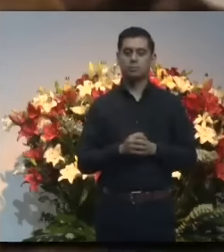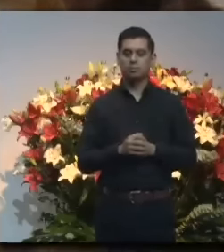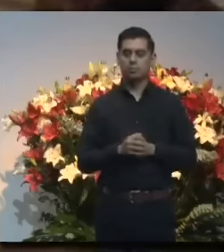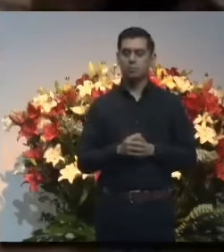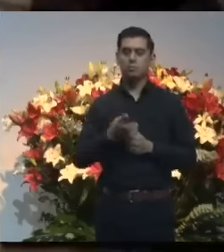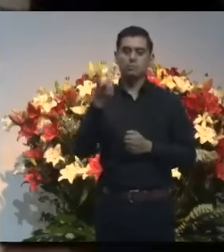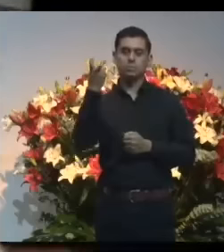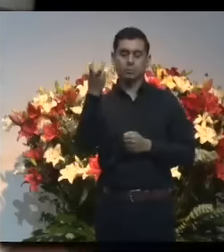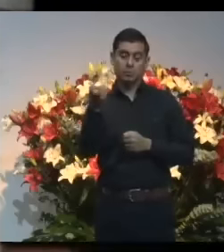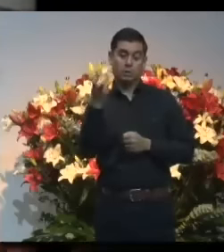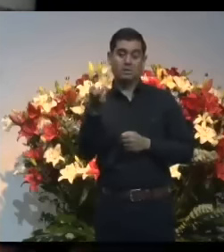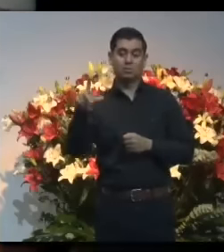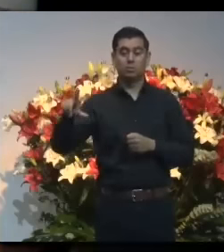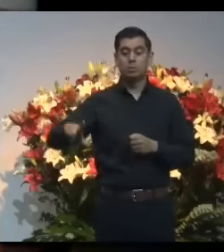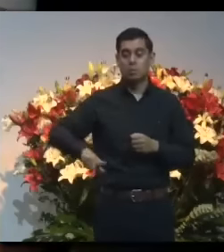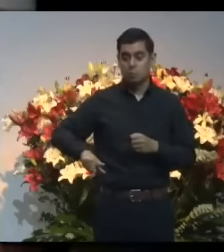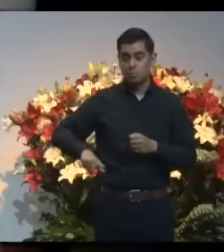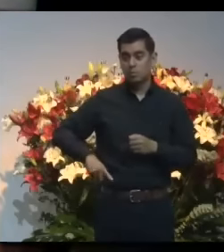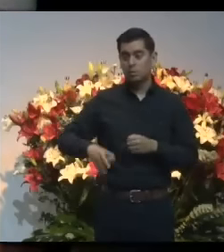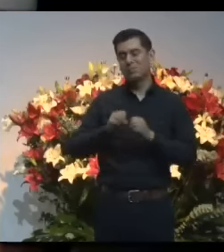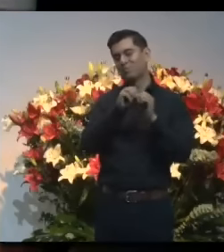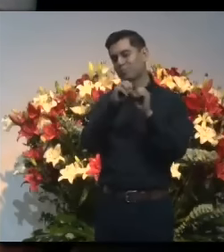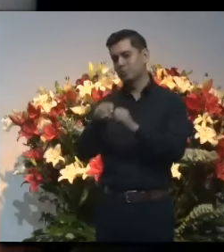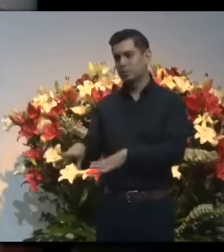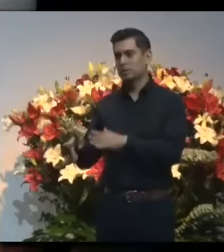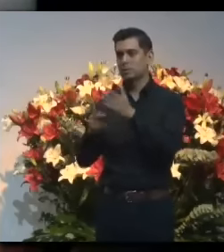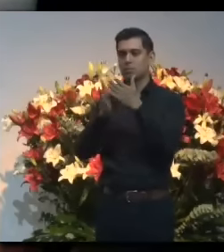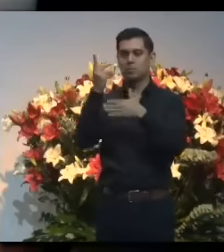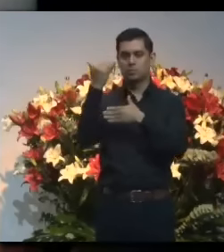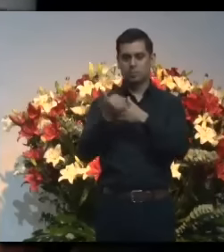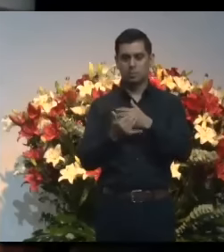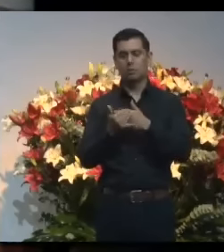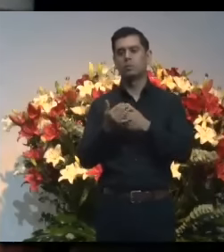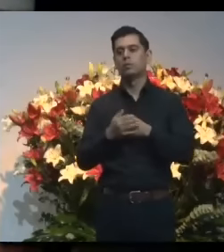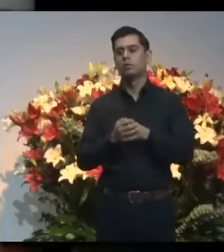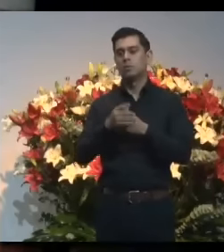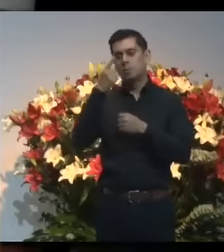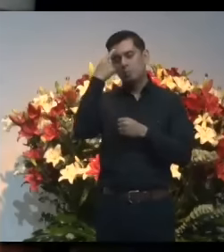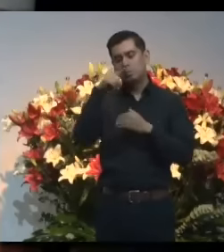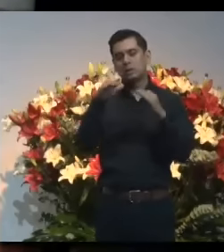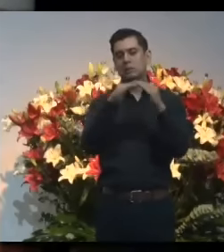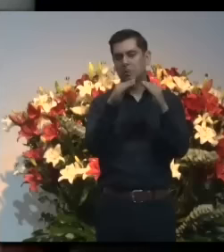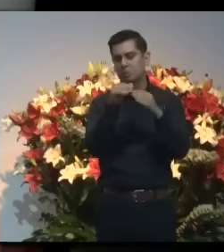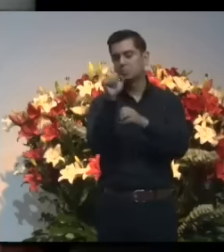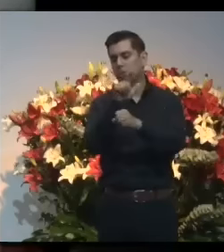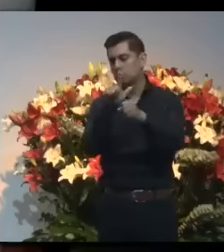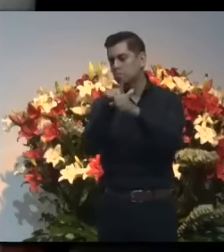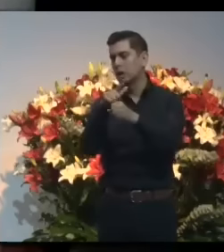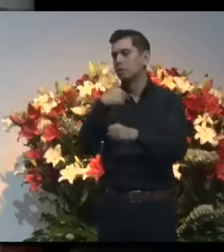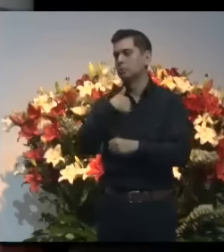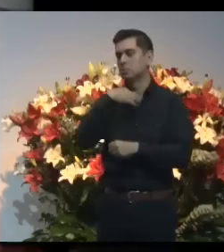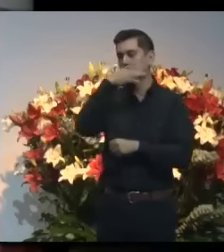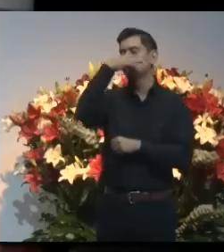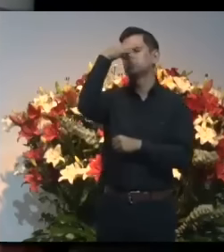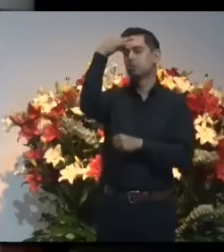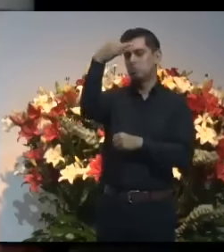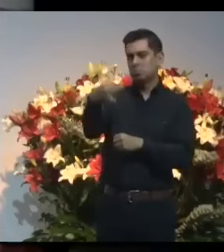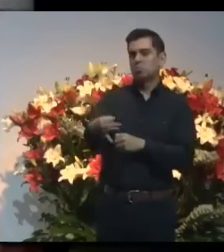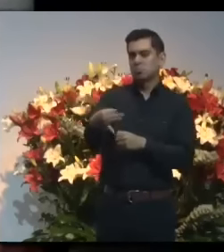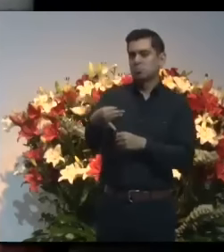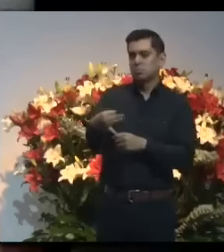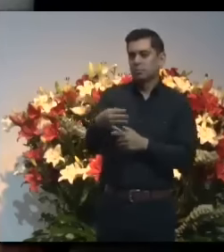este gobierno abandonó el programa de vivienda social. Yo te puedo decir que